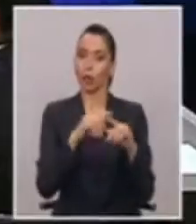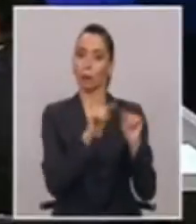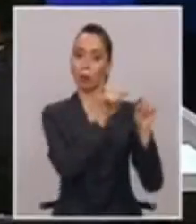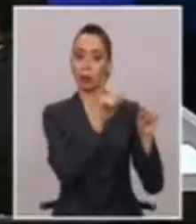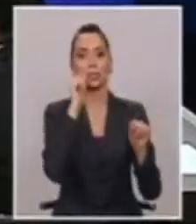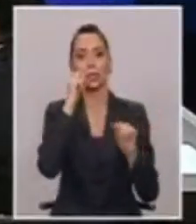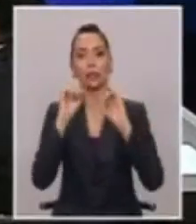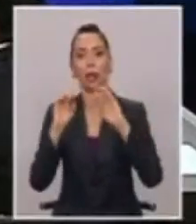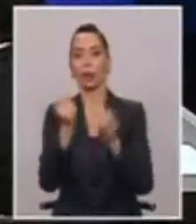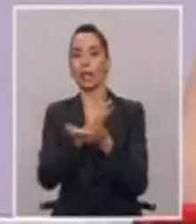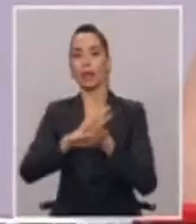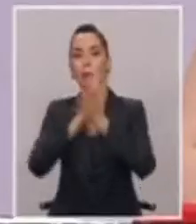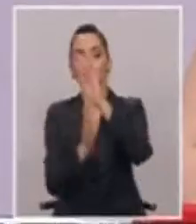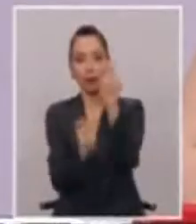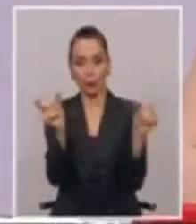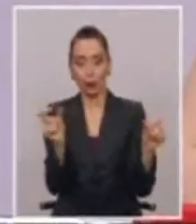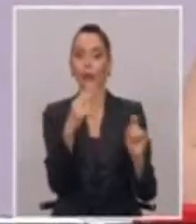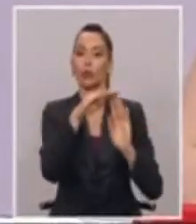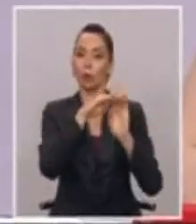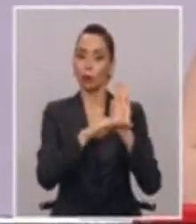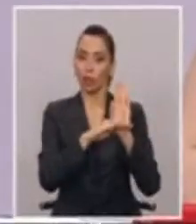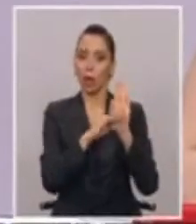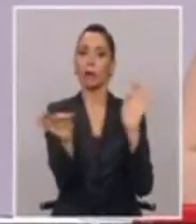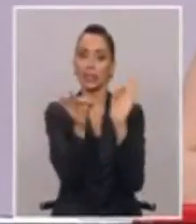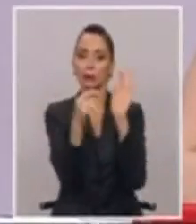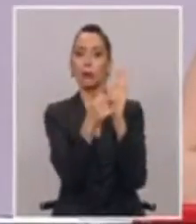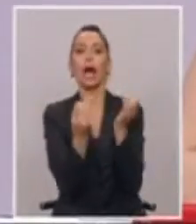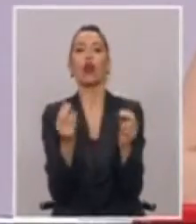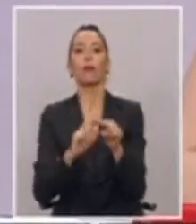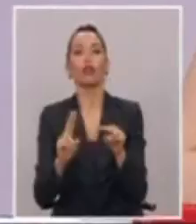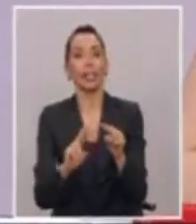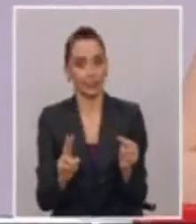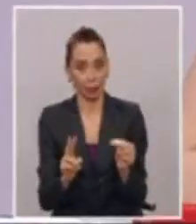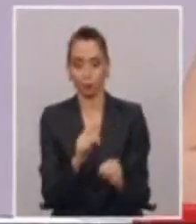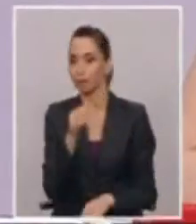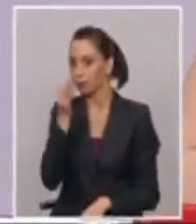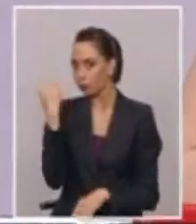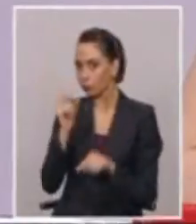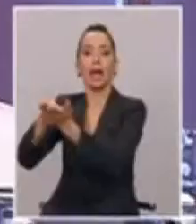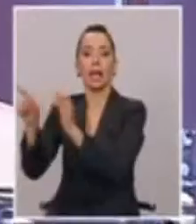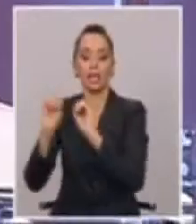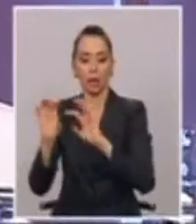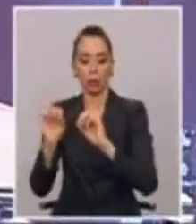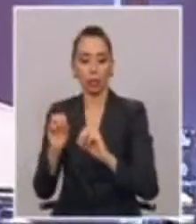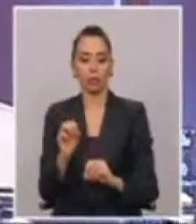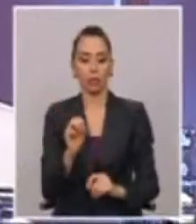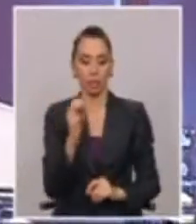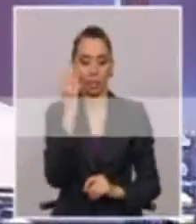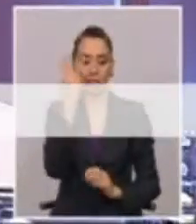soluciones no fueron bien recibidas evelyn matthei candidata de la unión demócrata independiente y sus fuertes críticas a bachelet